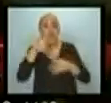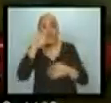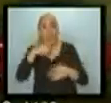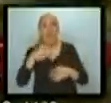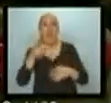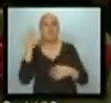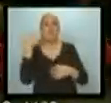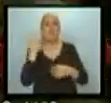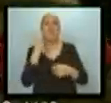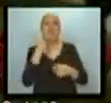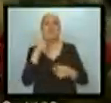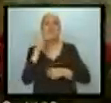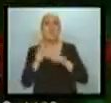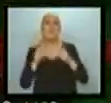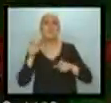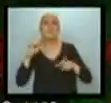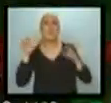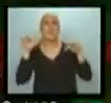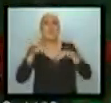obelisco?